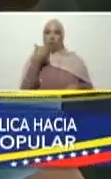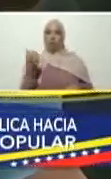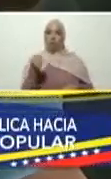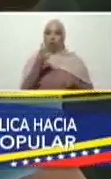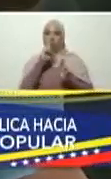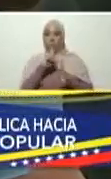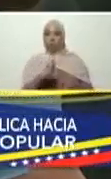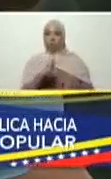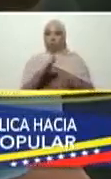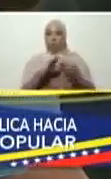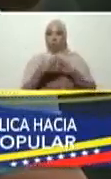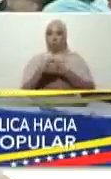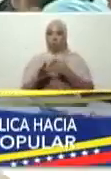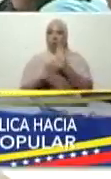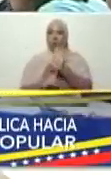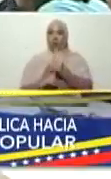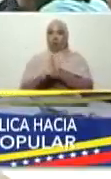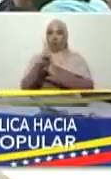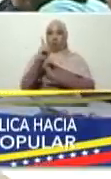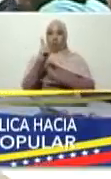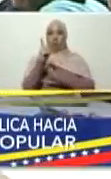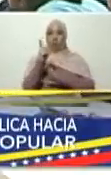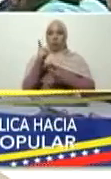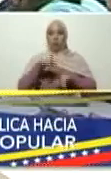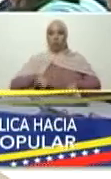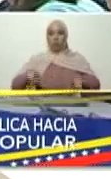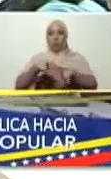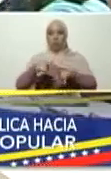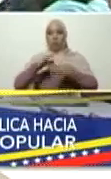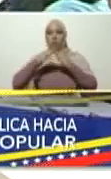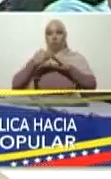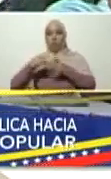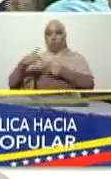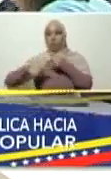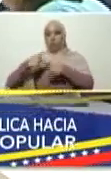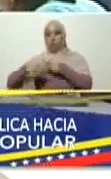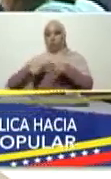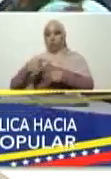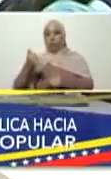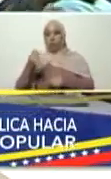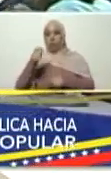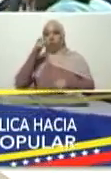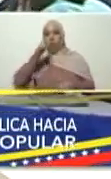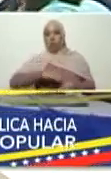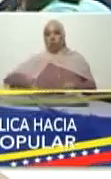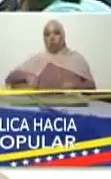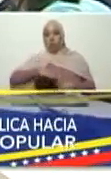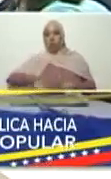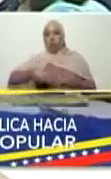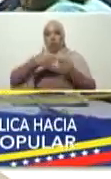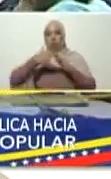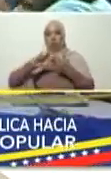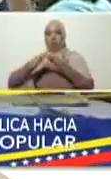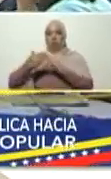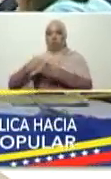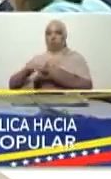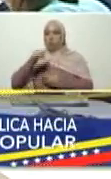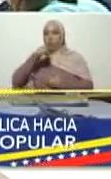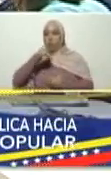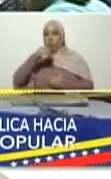recomendable nosotros poder desarrollar las zonas exclusivas de producción comunal, donde las comunas y los comuneros y comuneros que